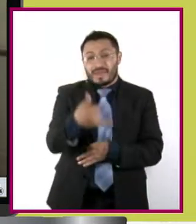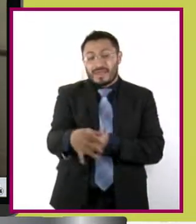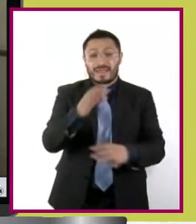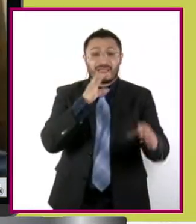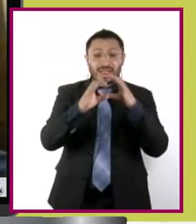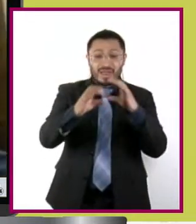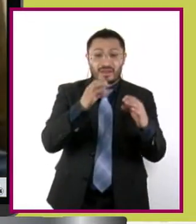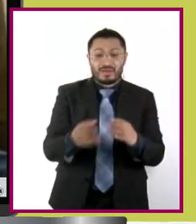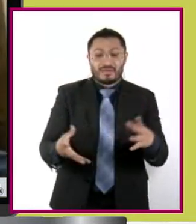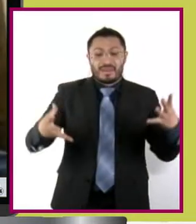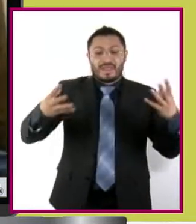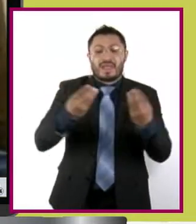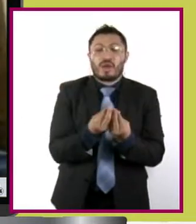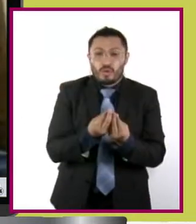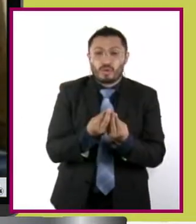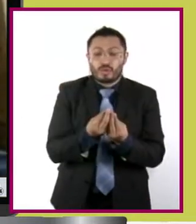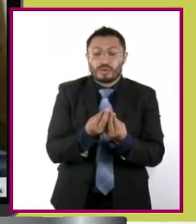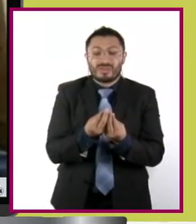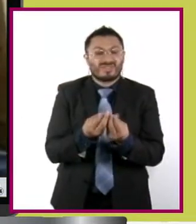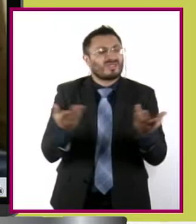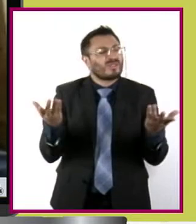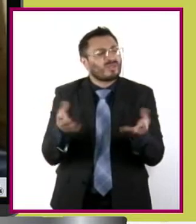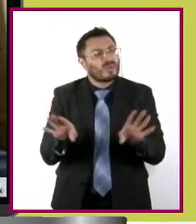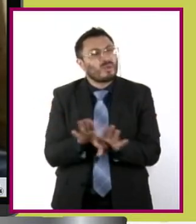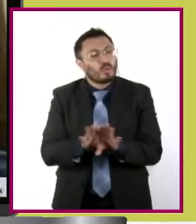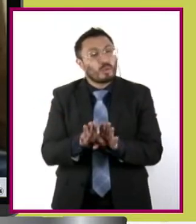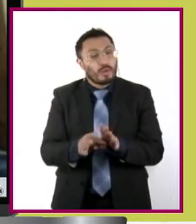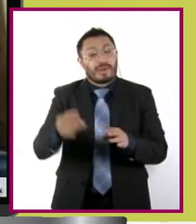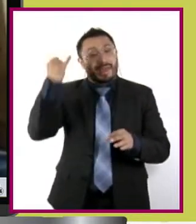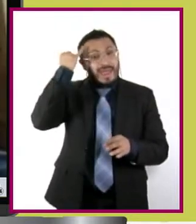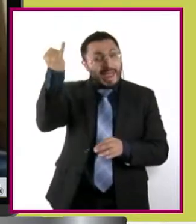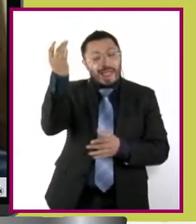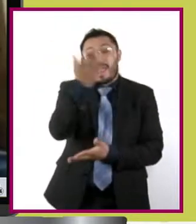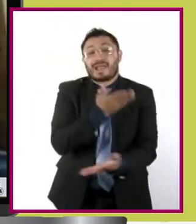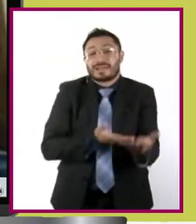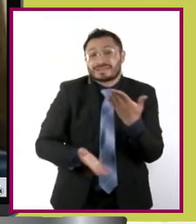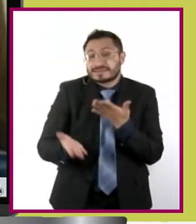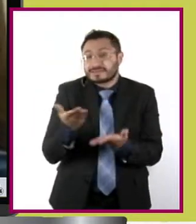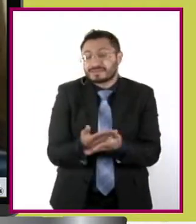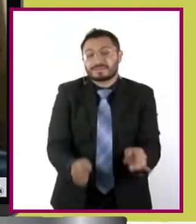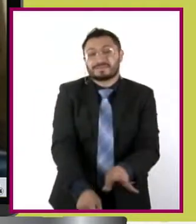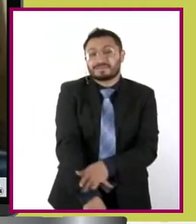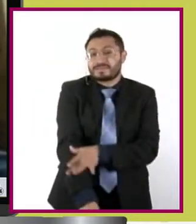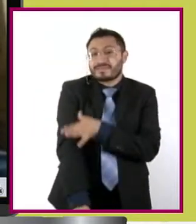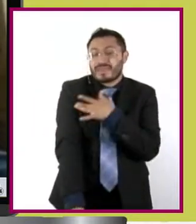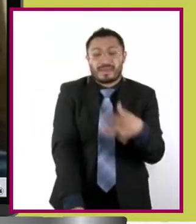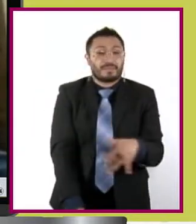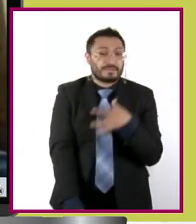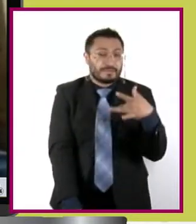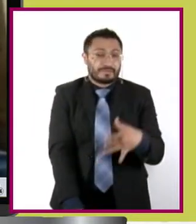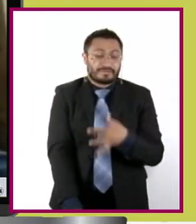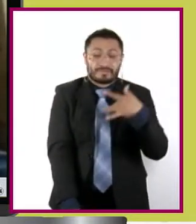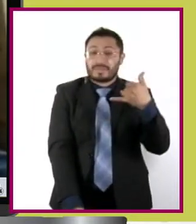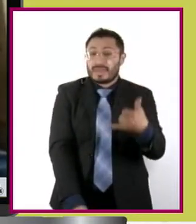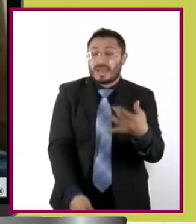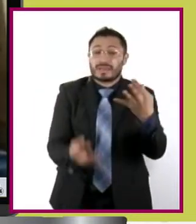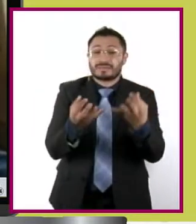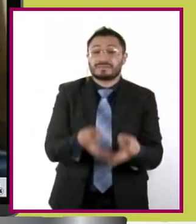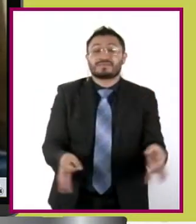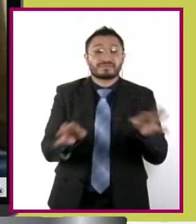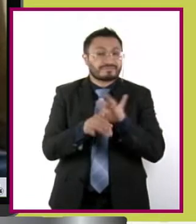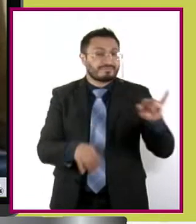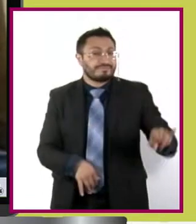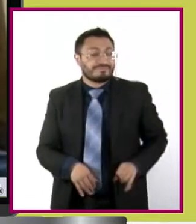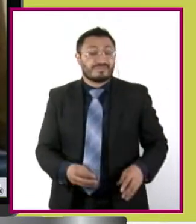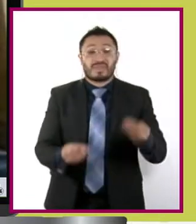la establecemos justo a través de ese intercambio de ideas, de emociones, de sentimientos. Y una cosa muy interesante que